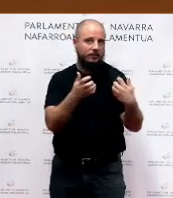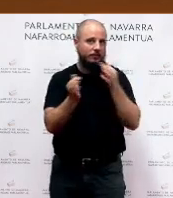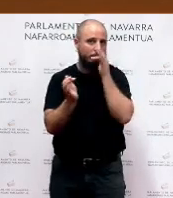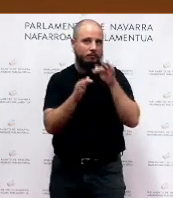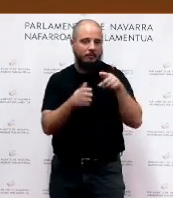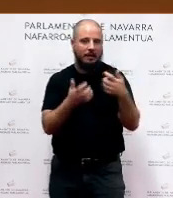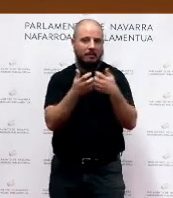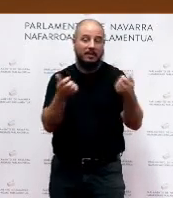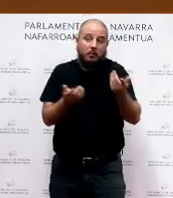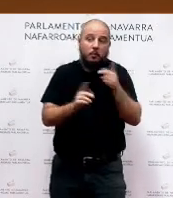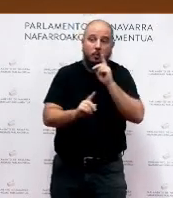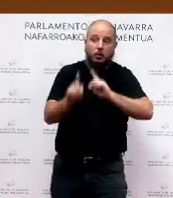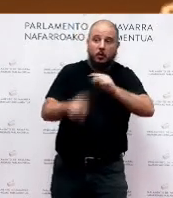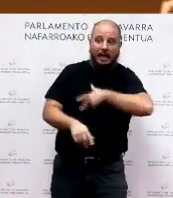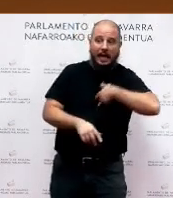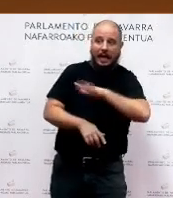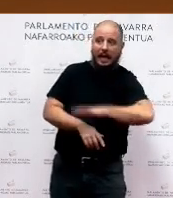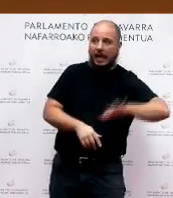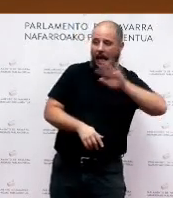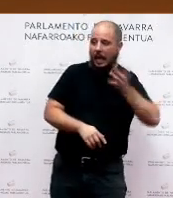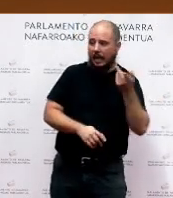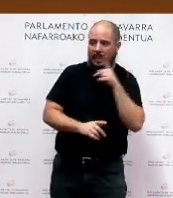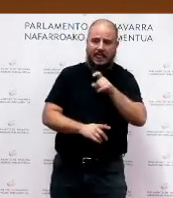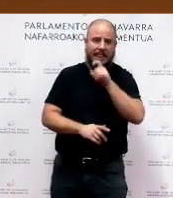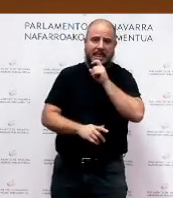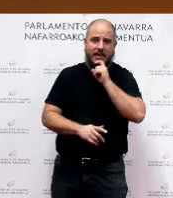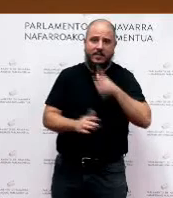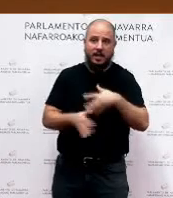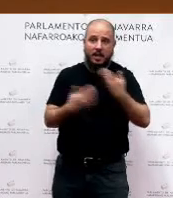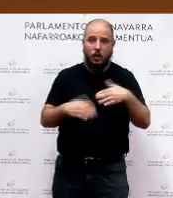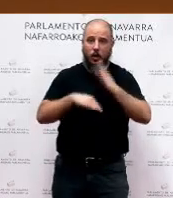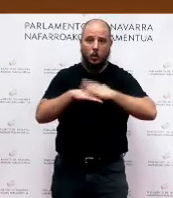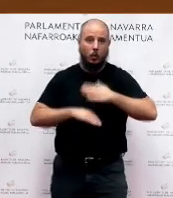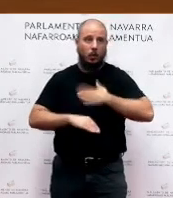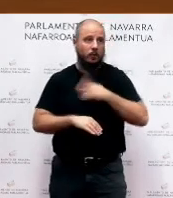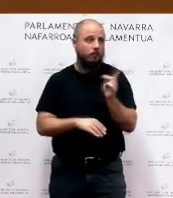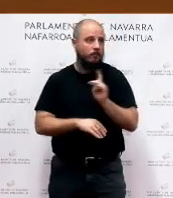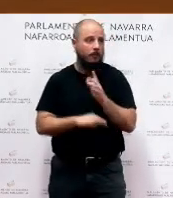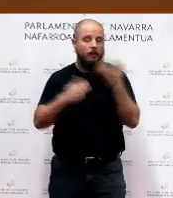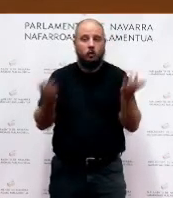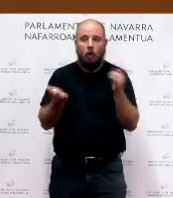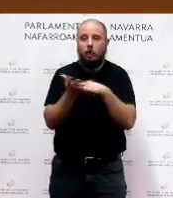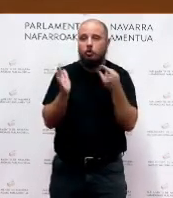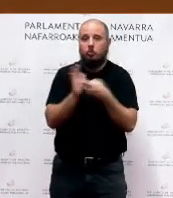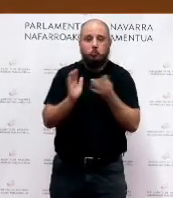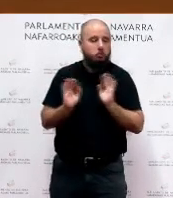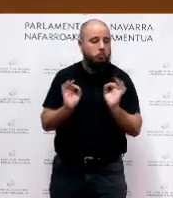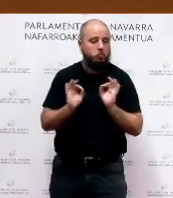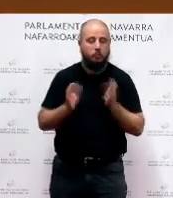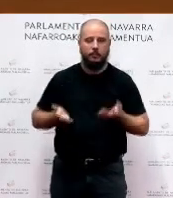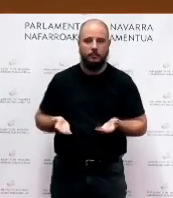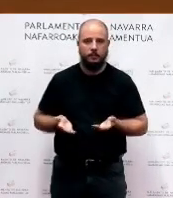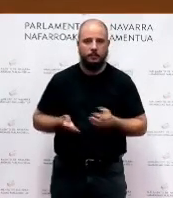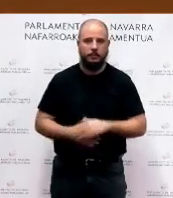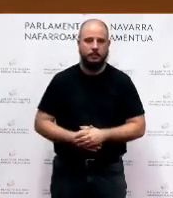problema complejo y general, no es culpa nuestra y no tenemos nada que rectificar.